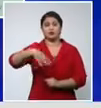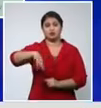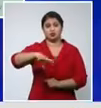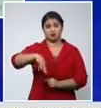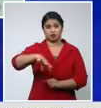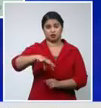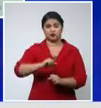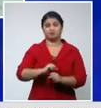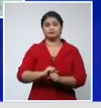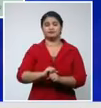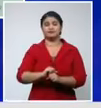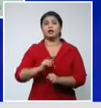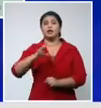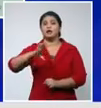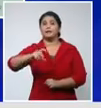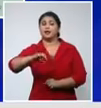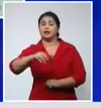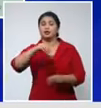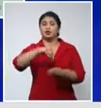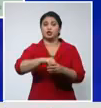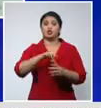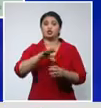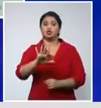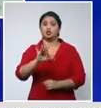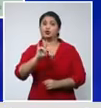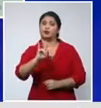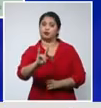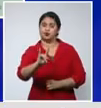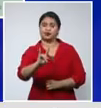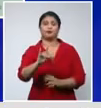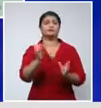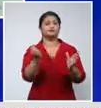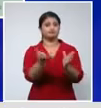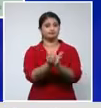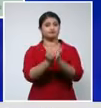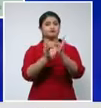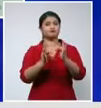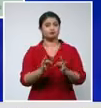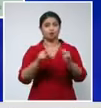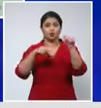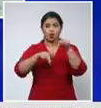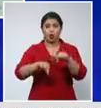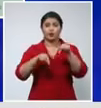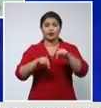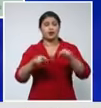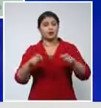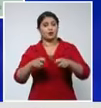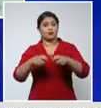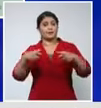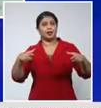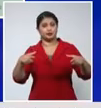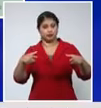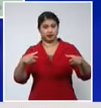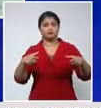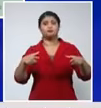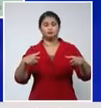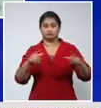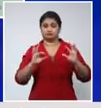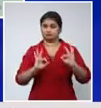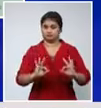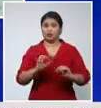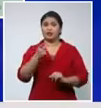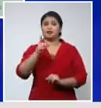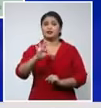con 59 casos confirmados ayer, tiene un incremento con respecto al día anterior, 18